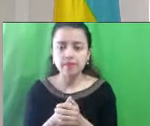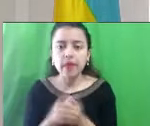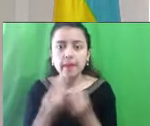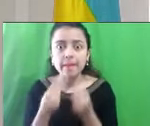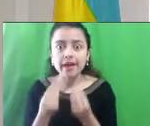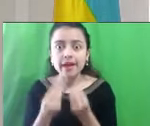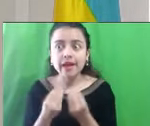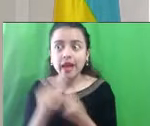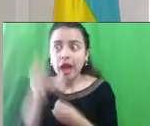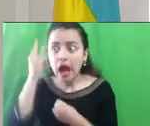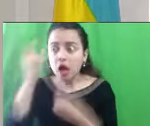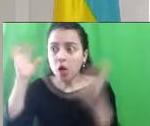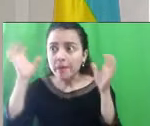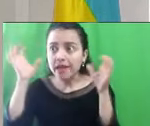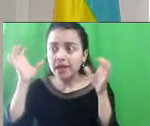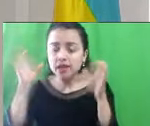sequía.